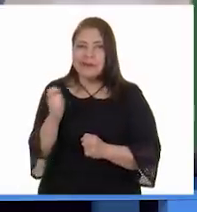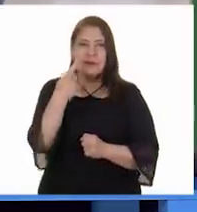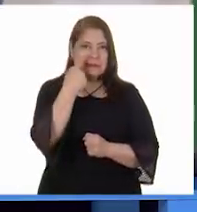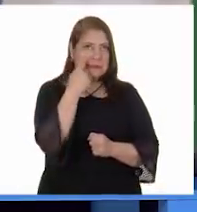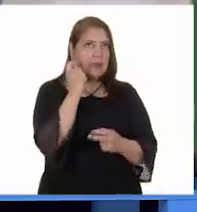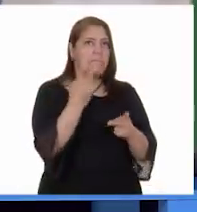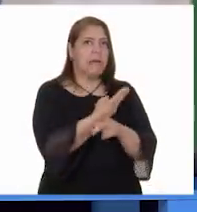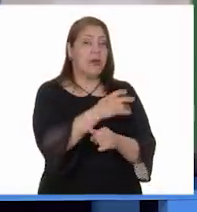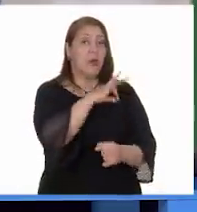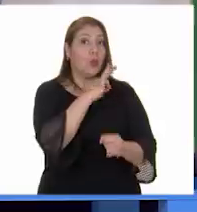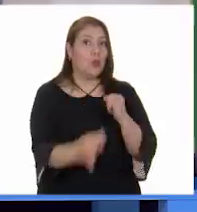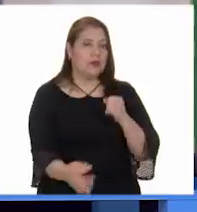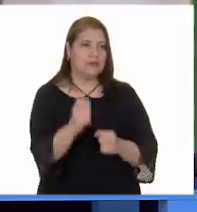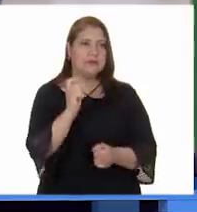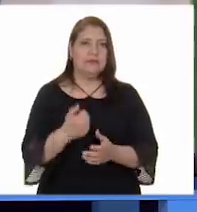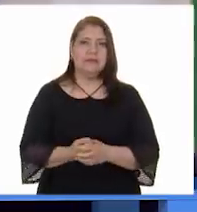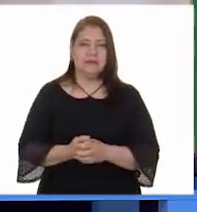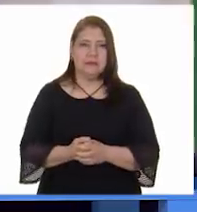último?